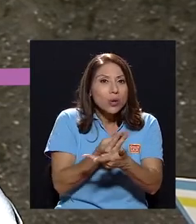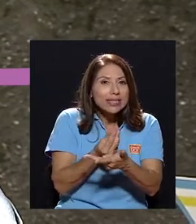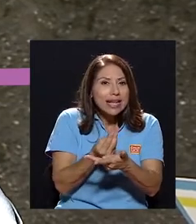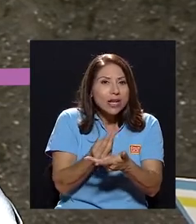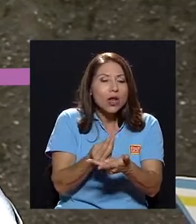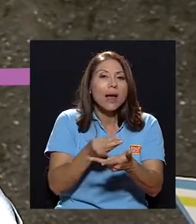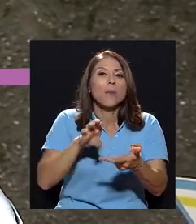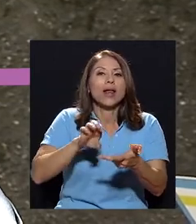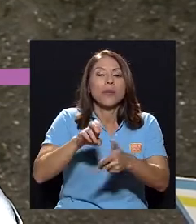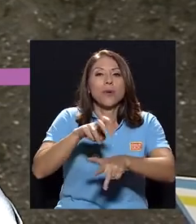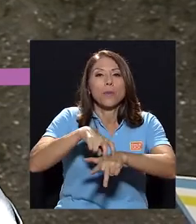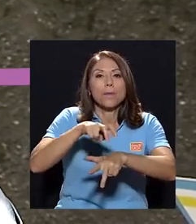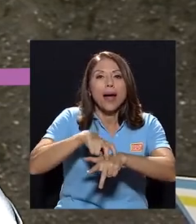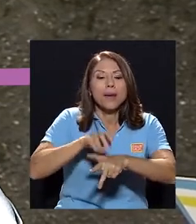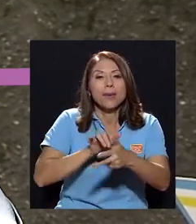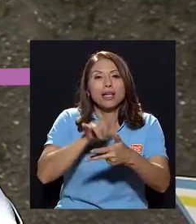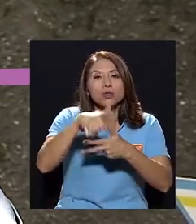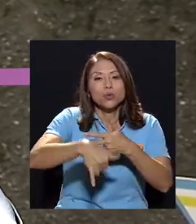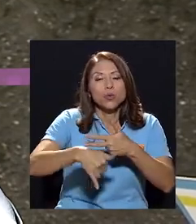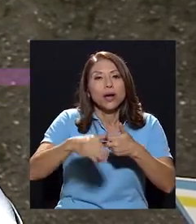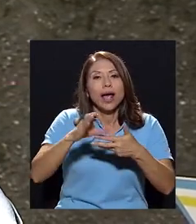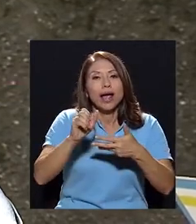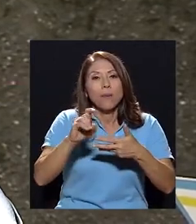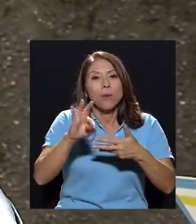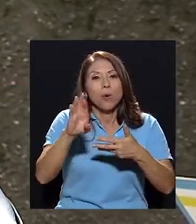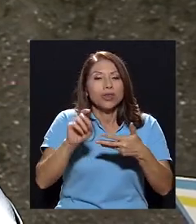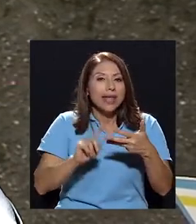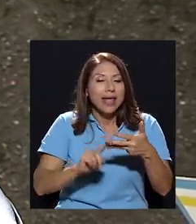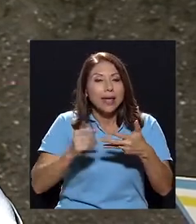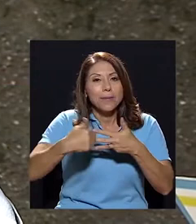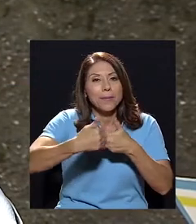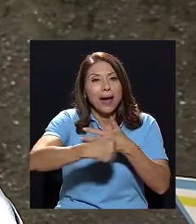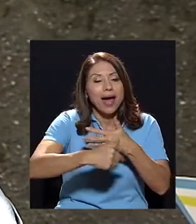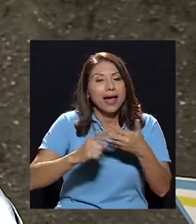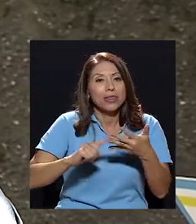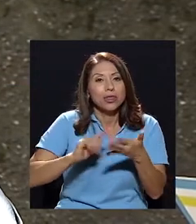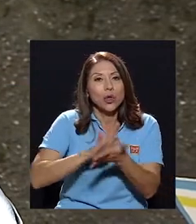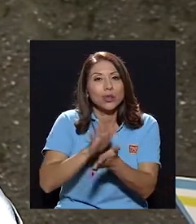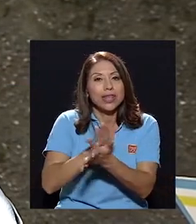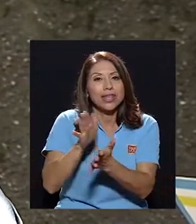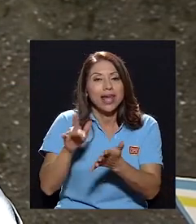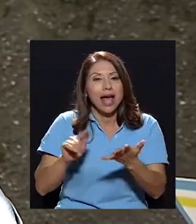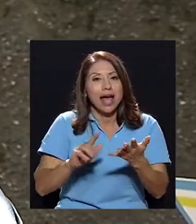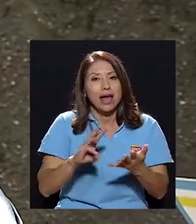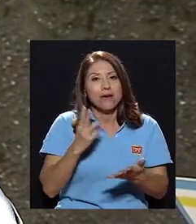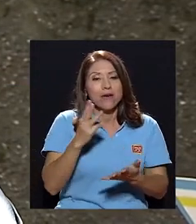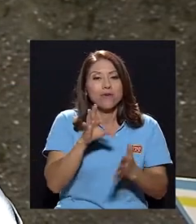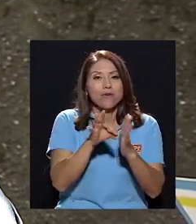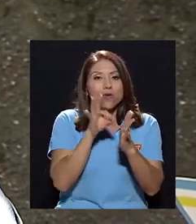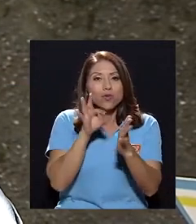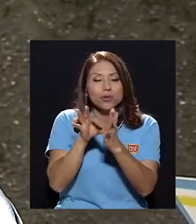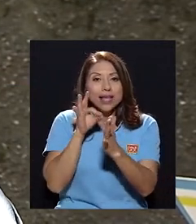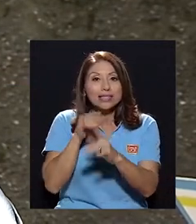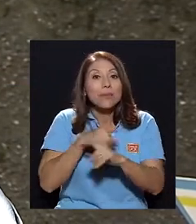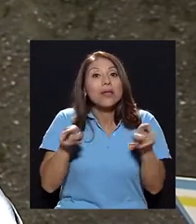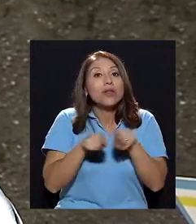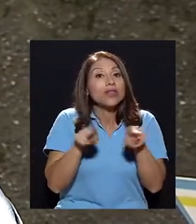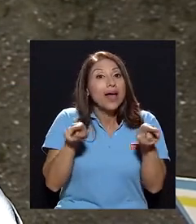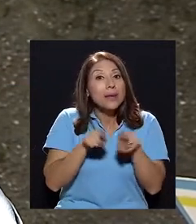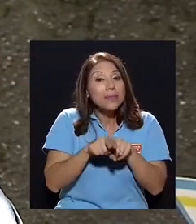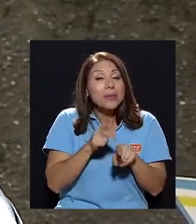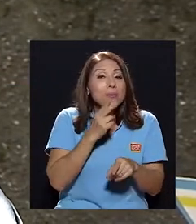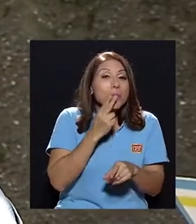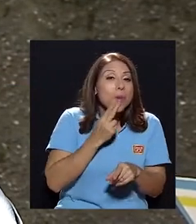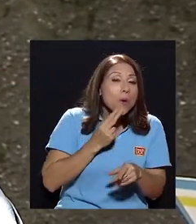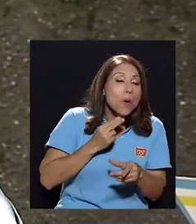papa, la yuca, el camote, viene del pan, de la tortilla, de las frutas, pero también hay carbohidratos en postres,